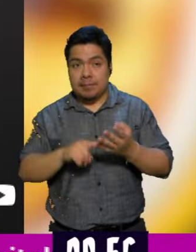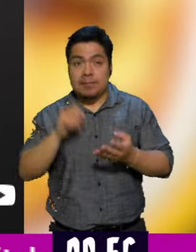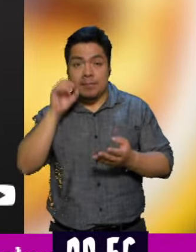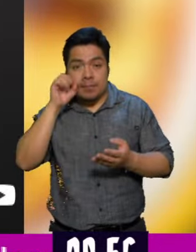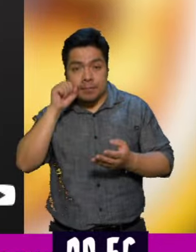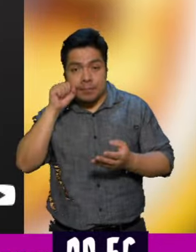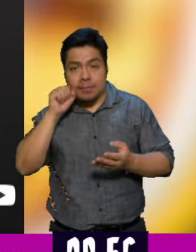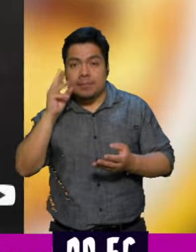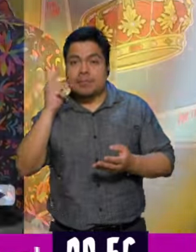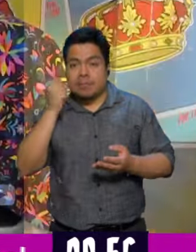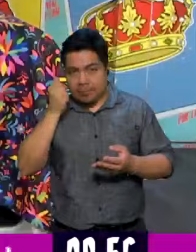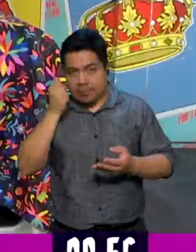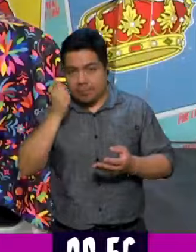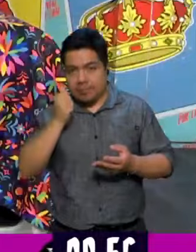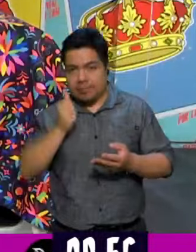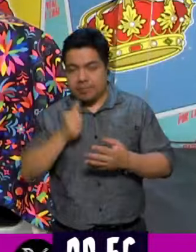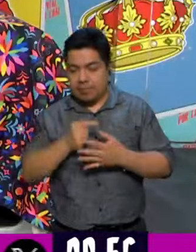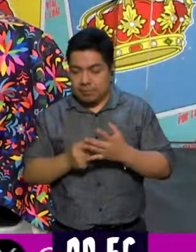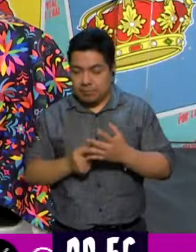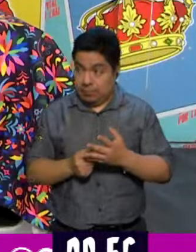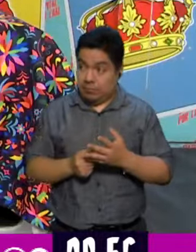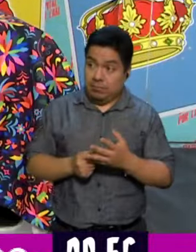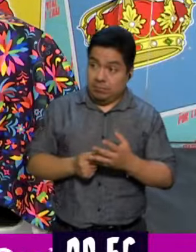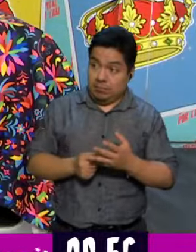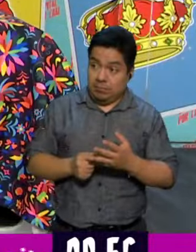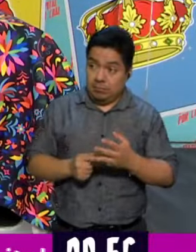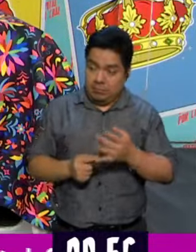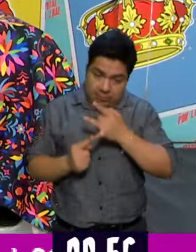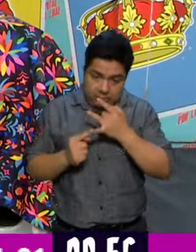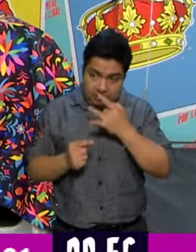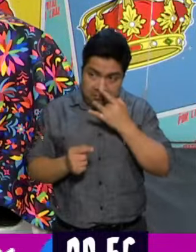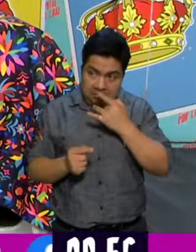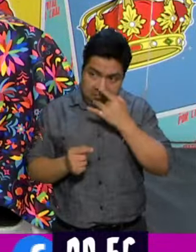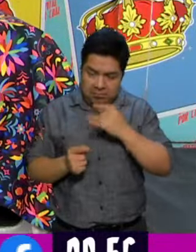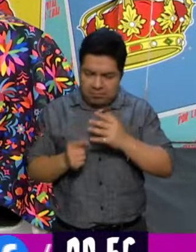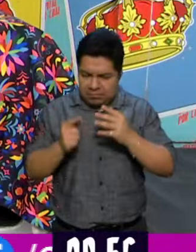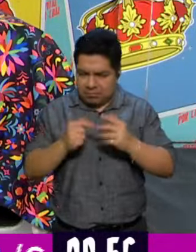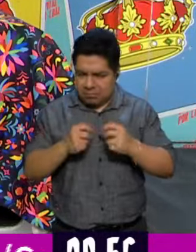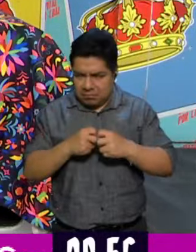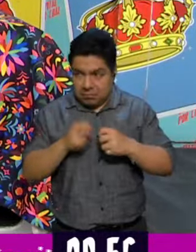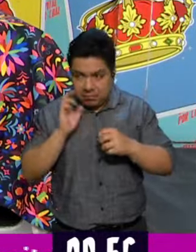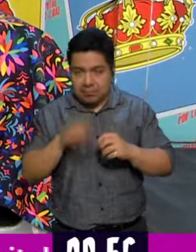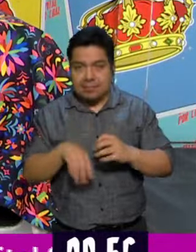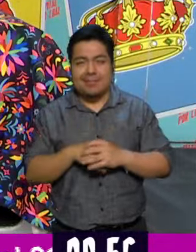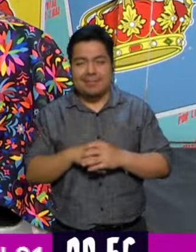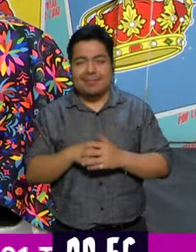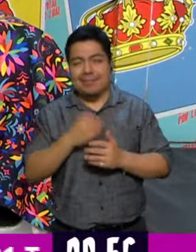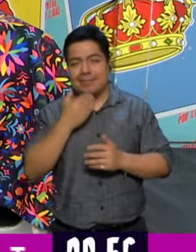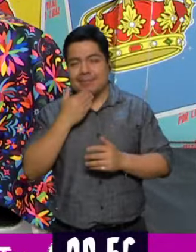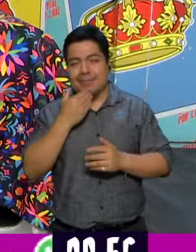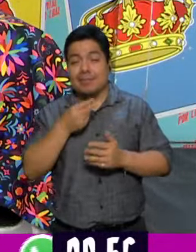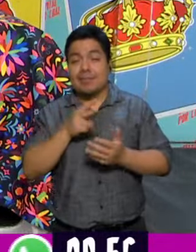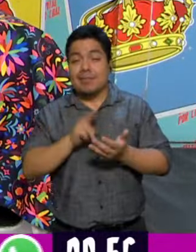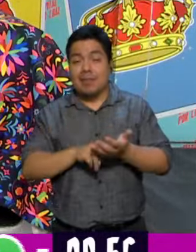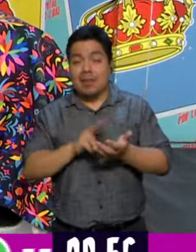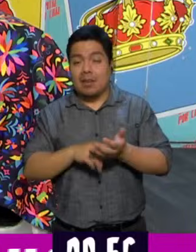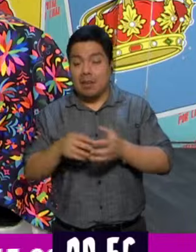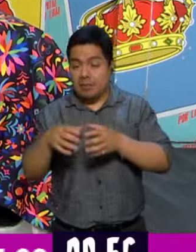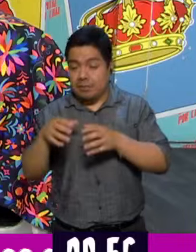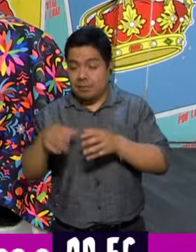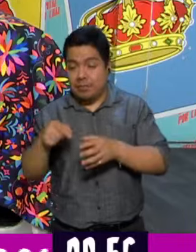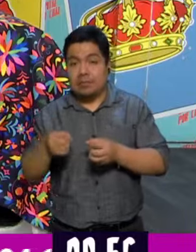limón. Híjole. Ya está, le está dando la temblorina, le está dando la temblorina. Sí, qué nervios. Mire, y no me lo va a creer, una porción de un